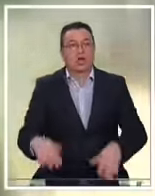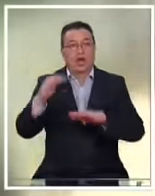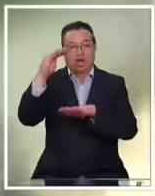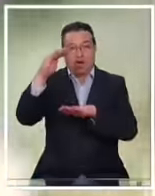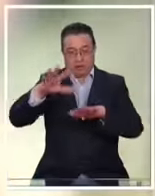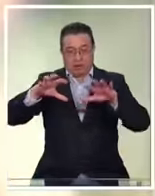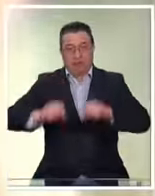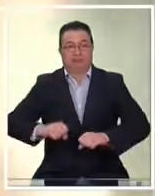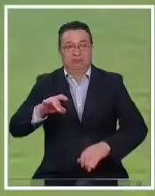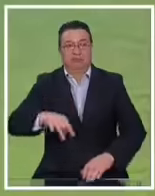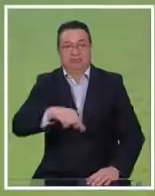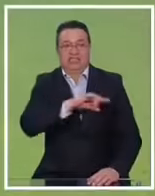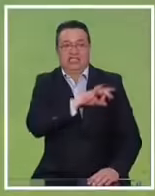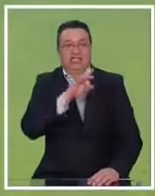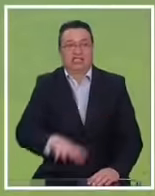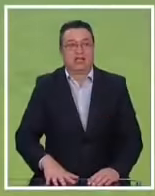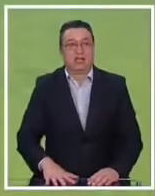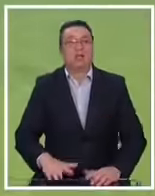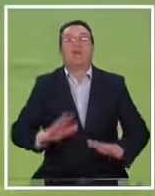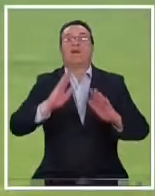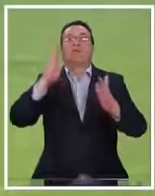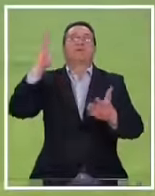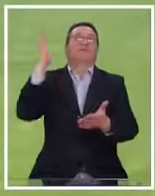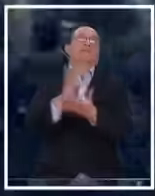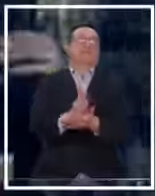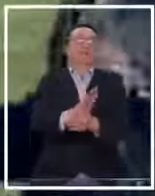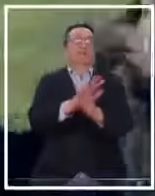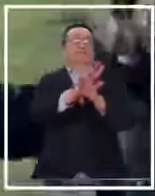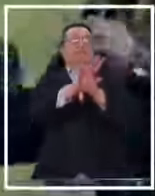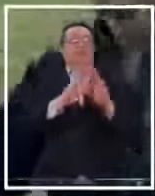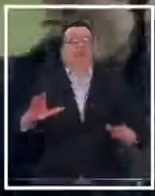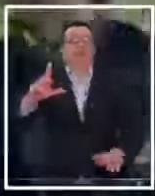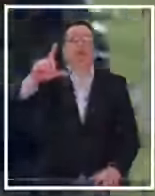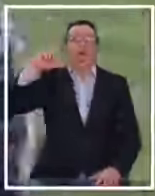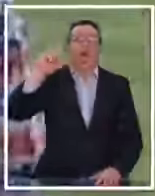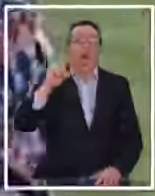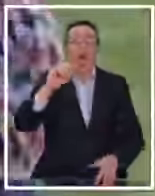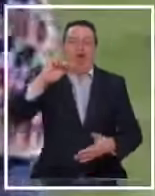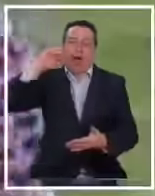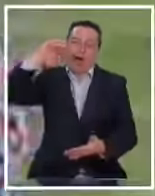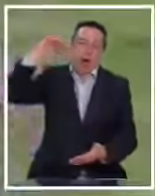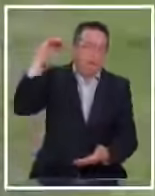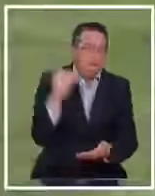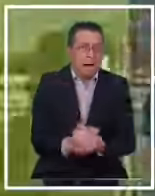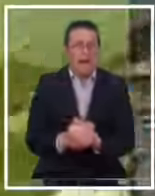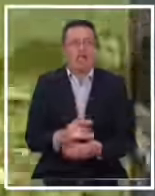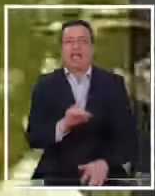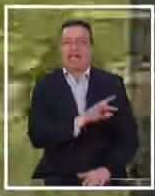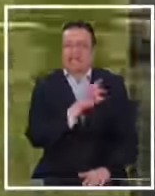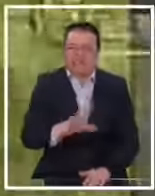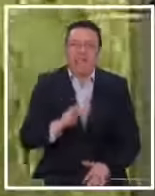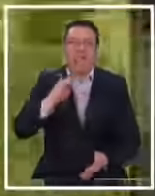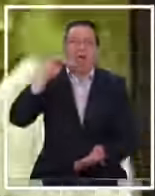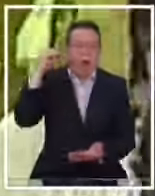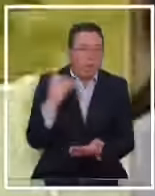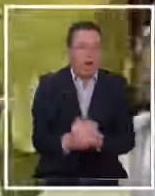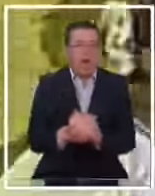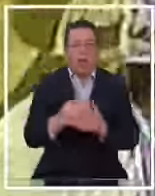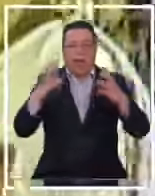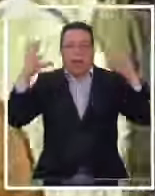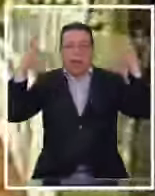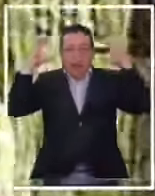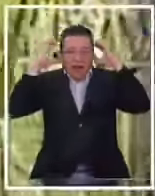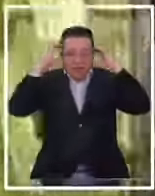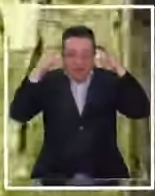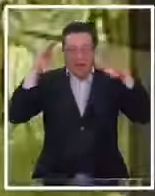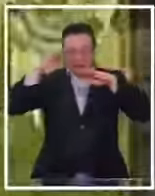Chile. Por fin gritamos, Colo-Colo campeón, Chile campeón. La